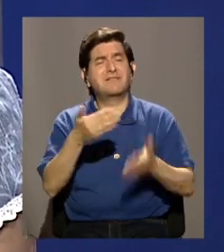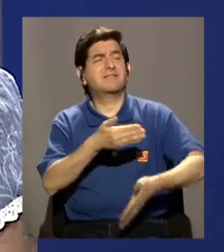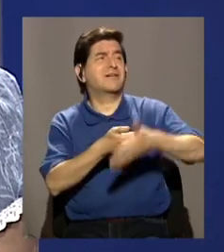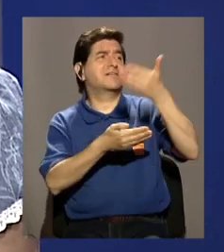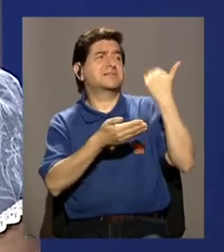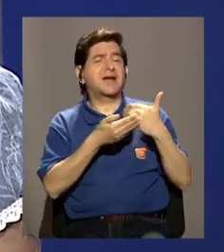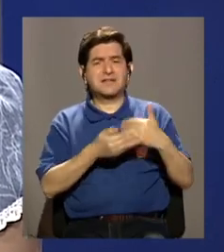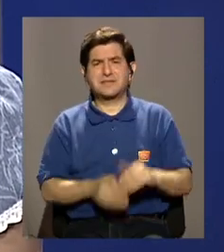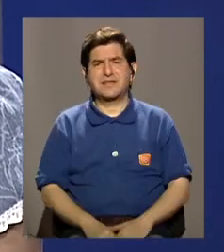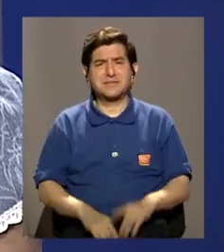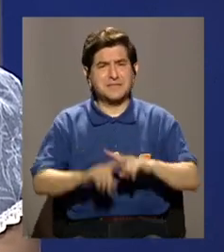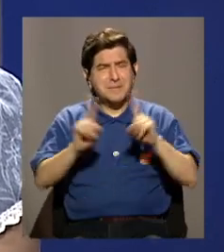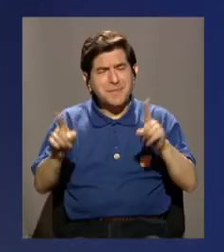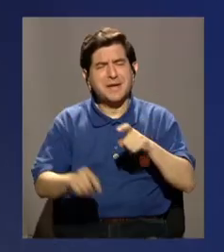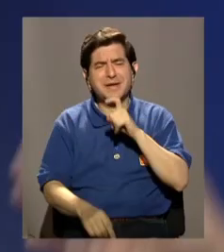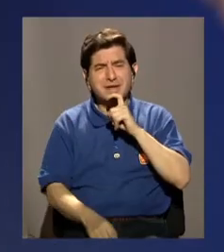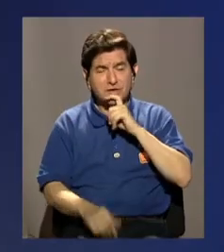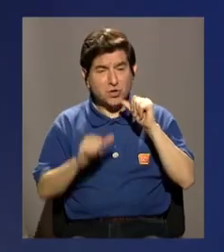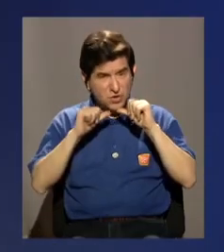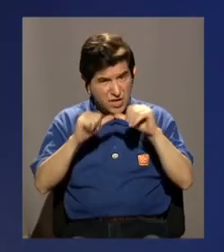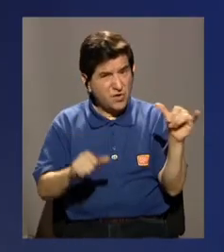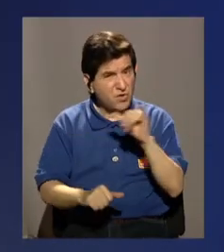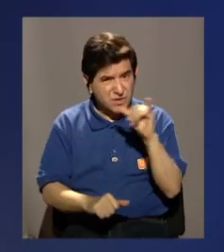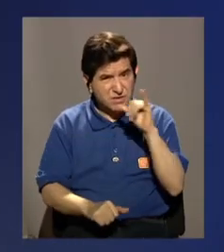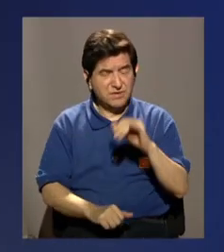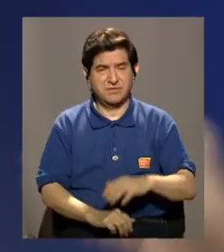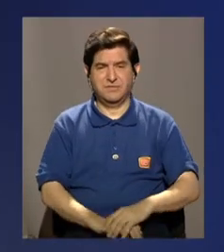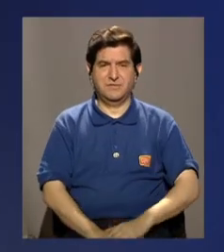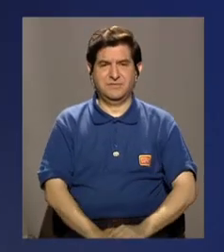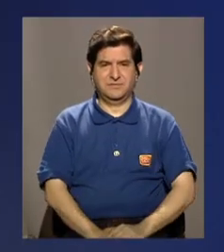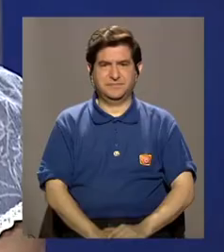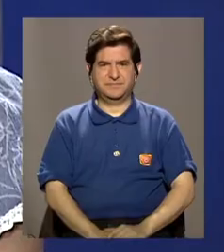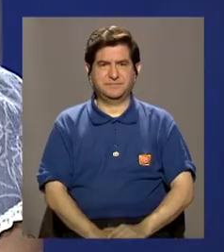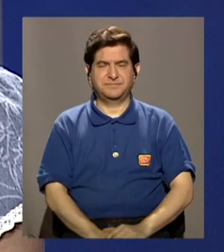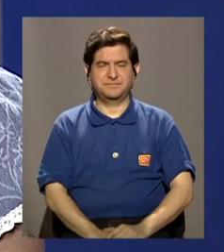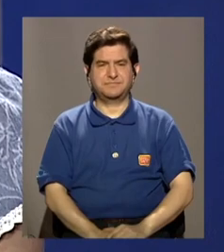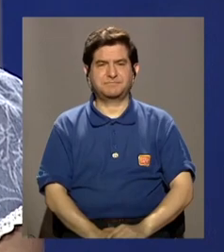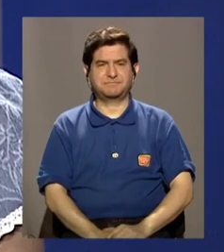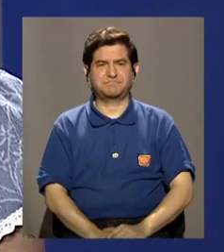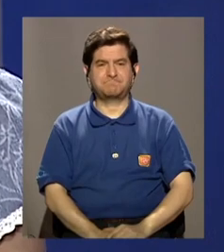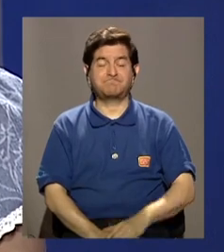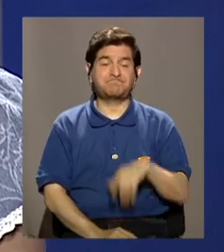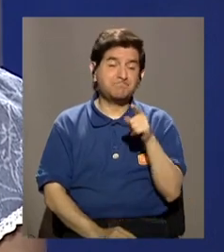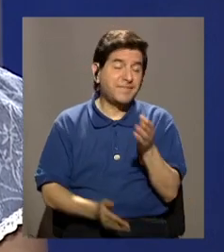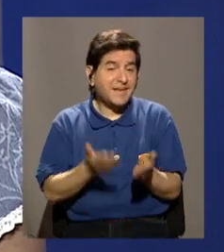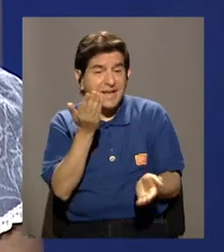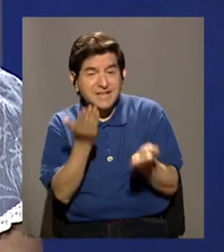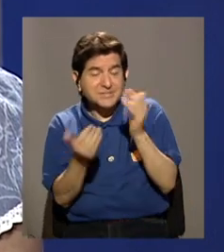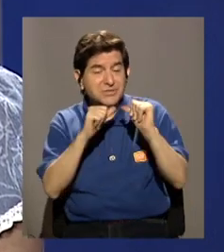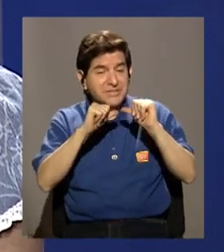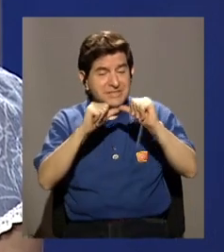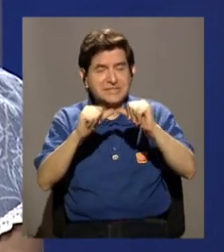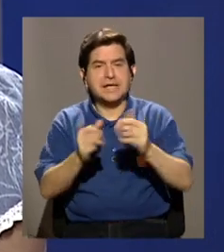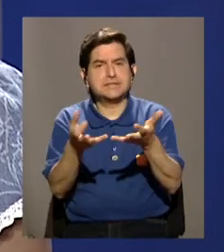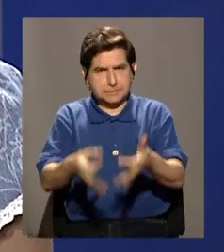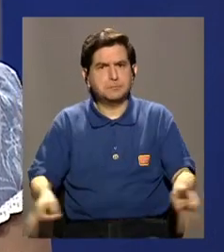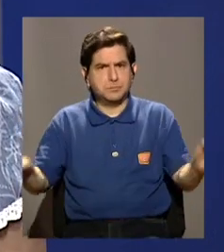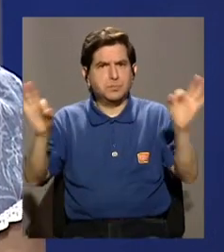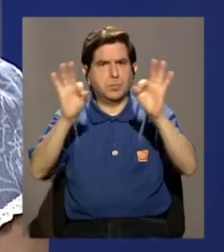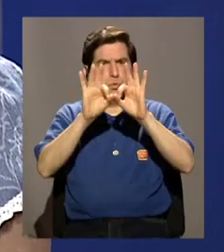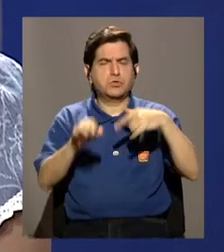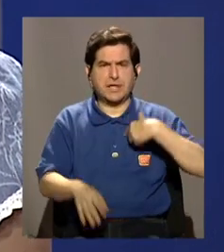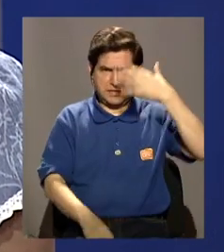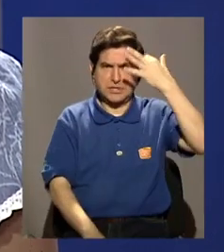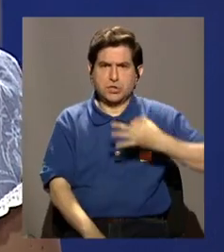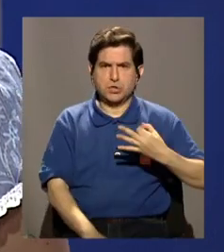mucho tiempo y que sigue costando entonces pues por ahí por ahí vamos él está la